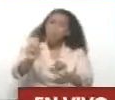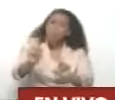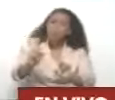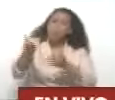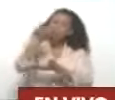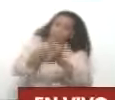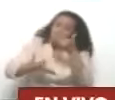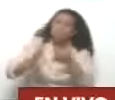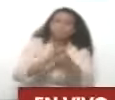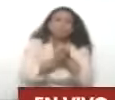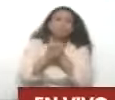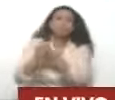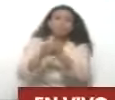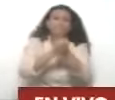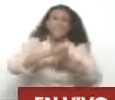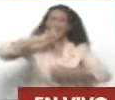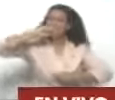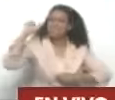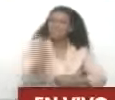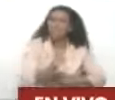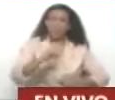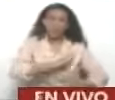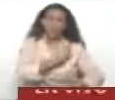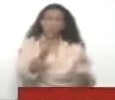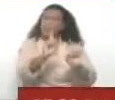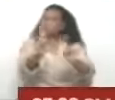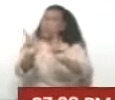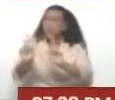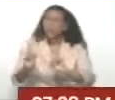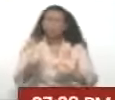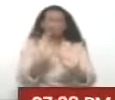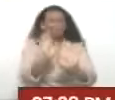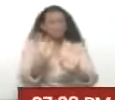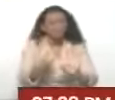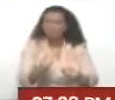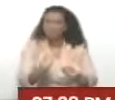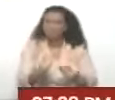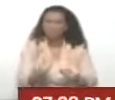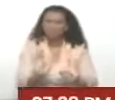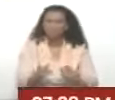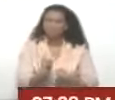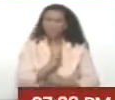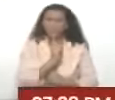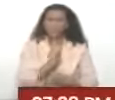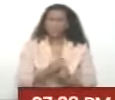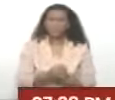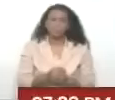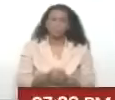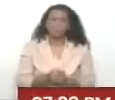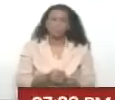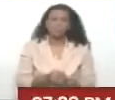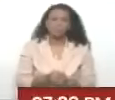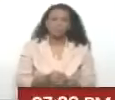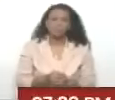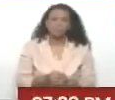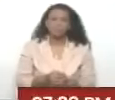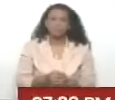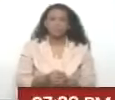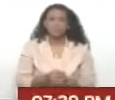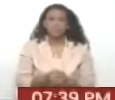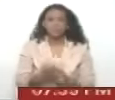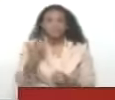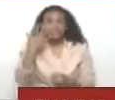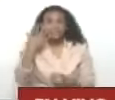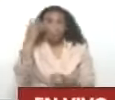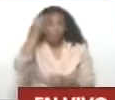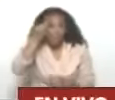no se establezca odio basado en la religión. Y